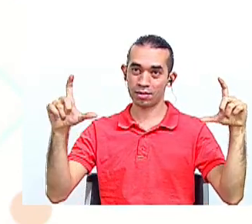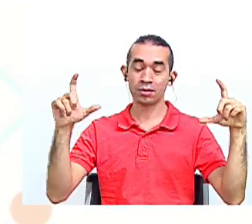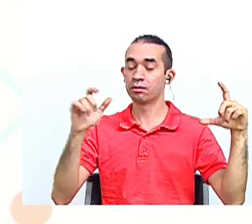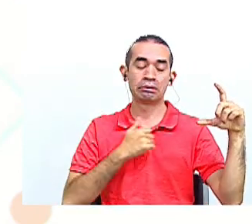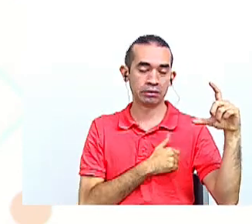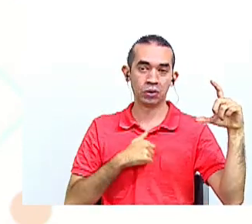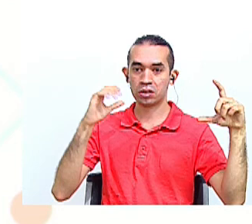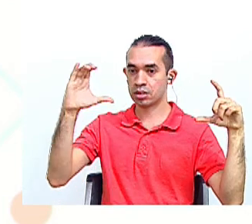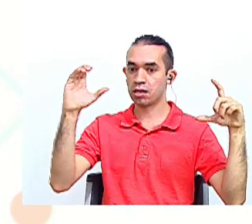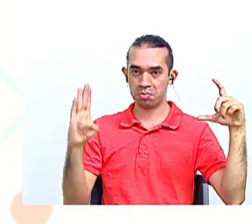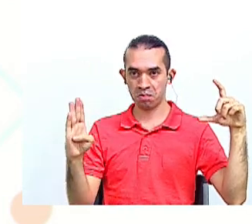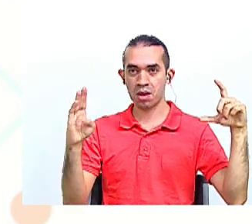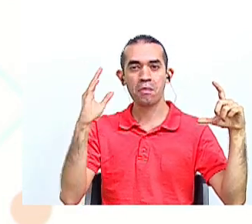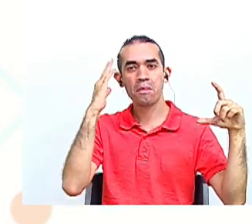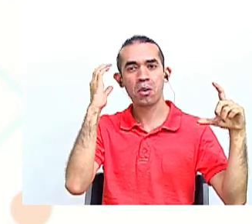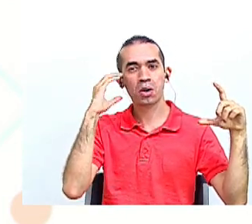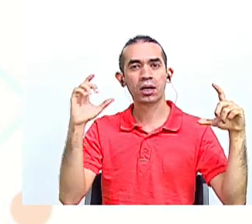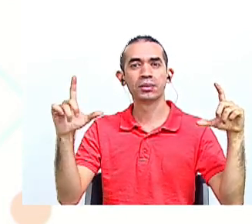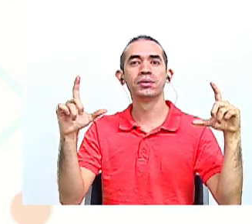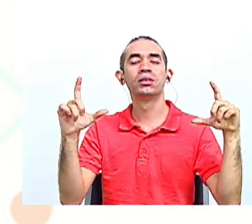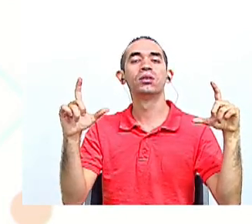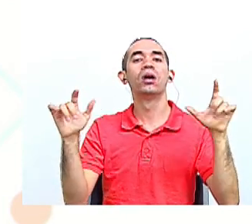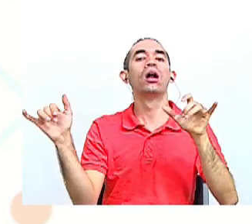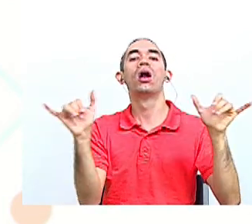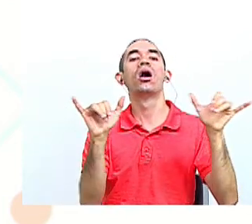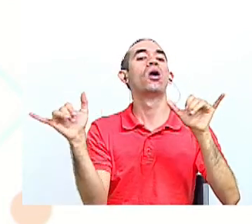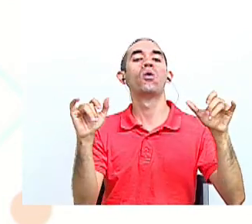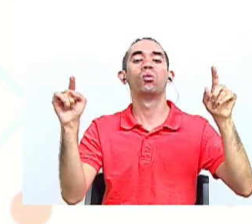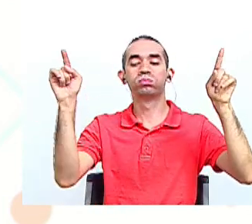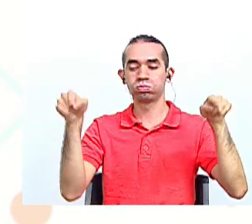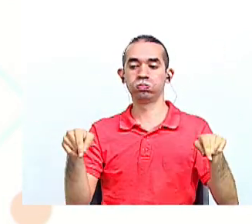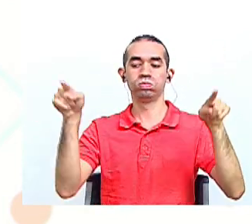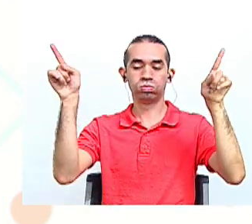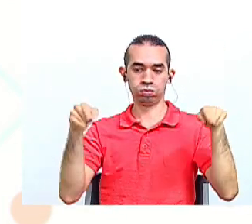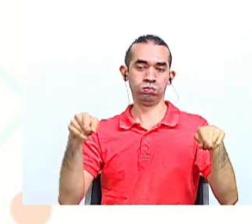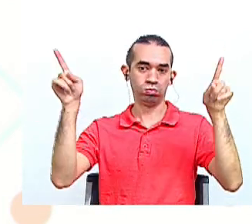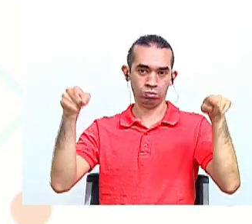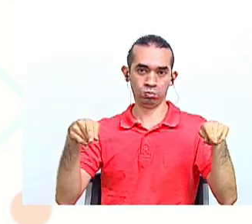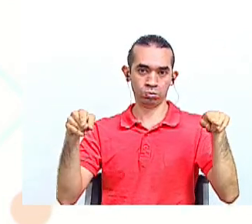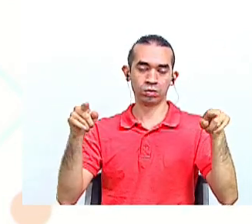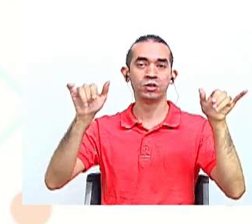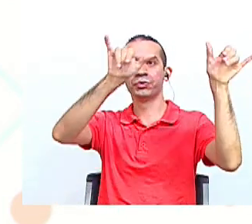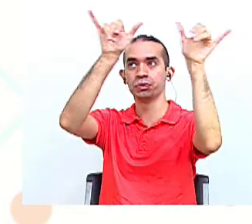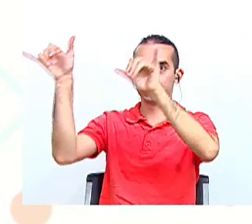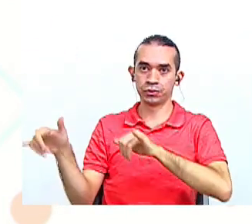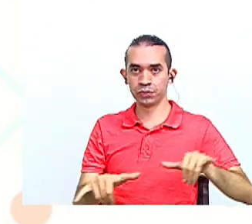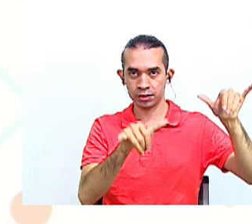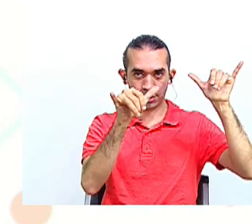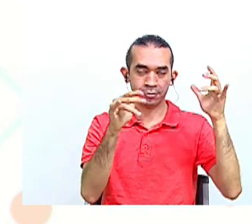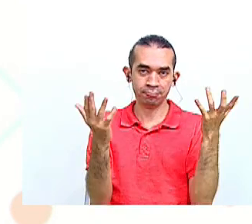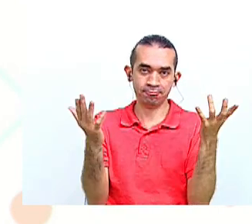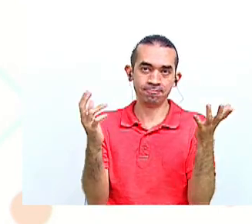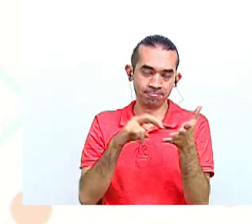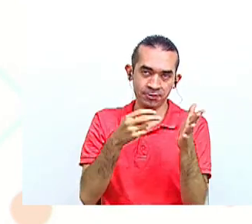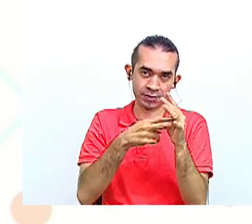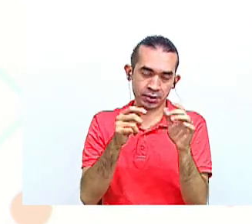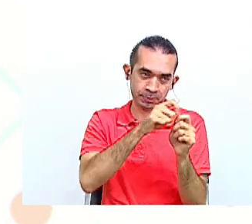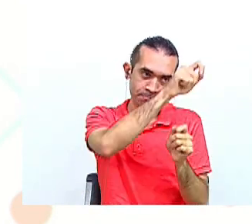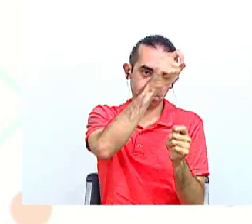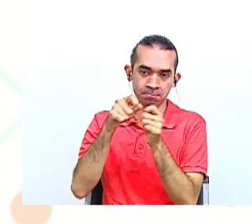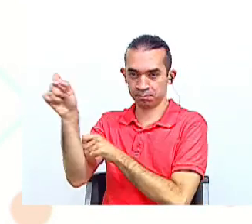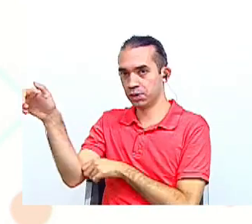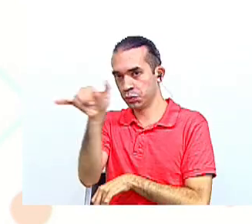EB-CB. ¿Por qué? Porque son lados de un polígono regular y por lo tanto tienen la misma